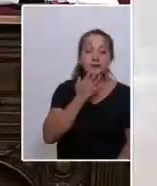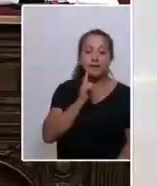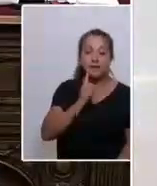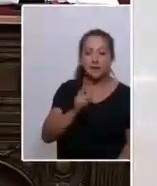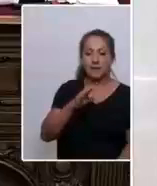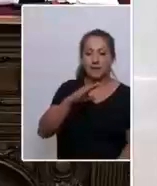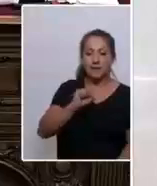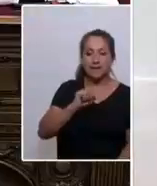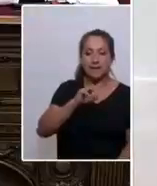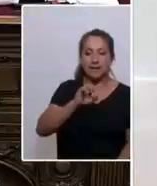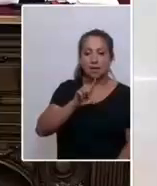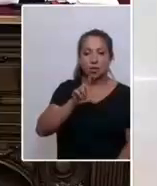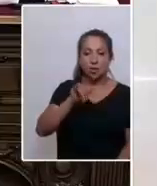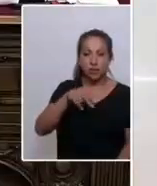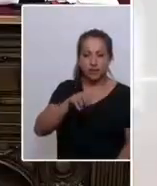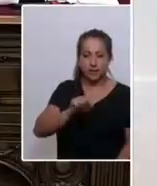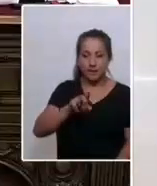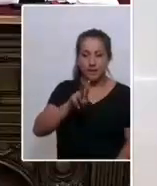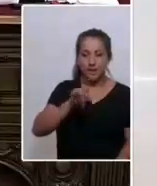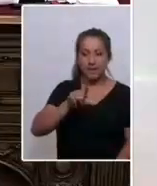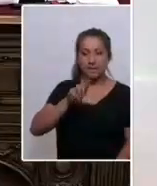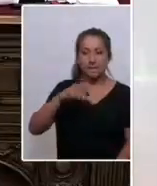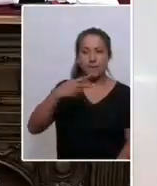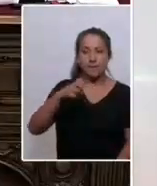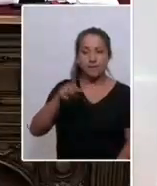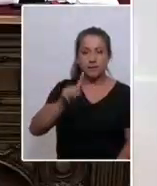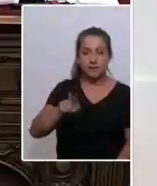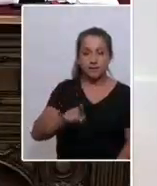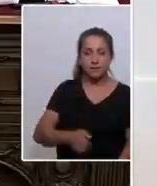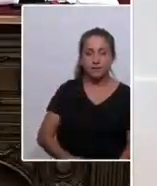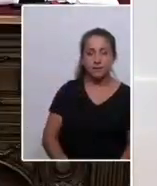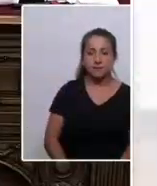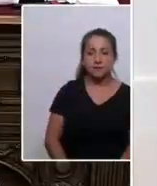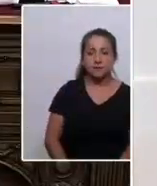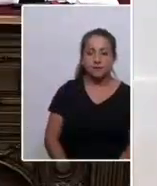vista, falta por el momento. Volvamos ahora al informe de la Comisión de Forma de Estado.